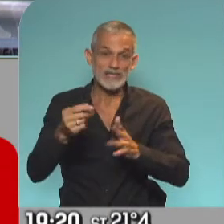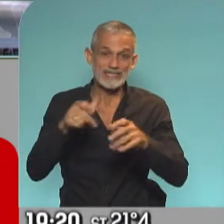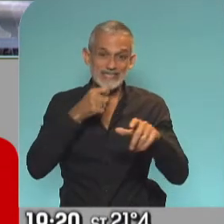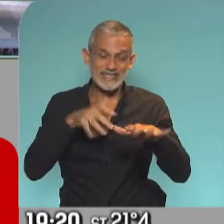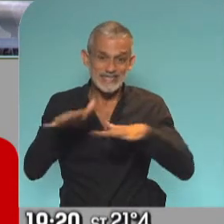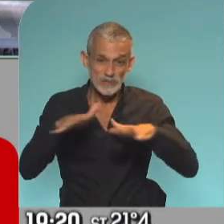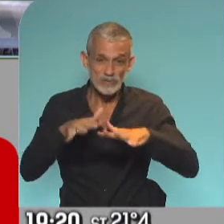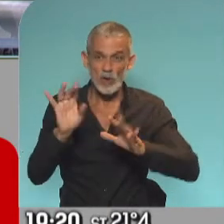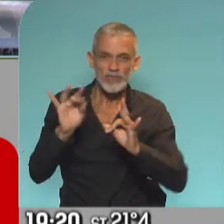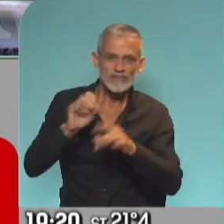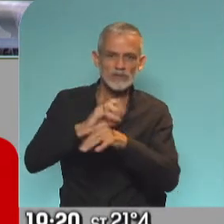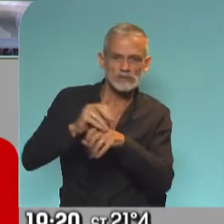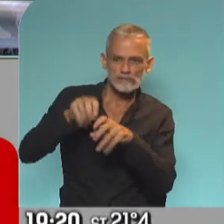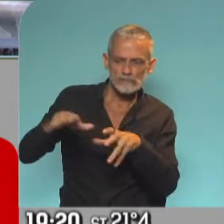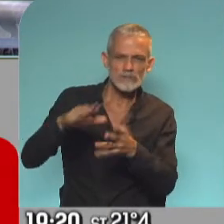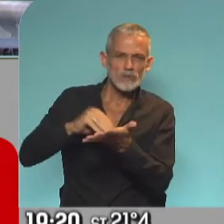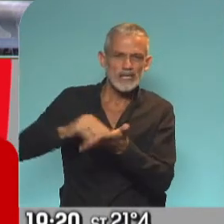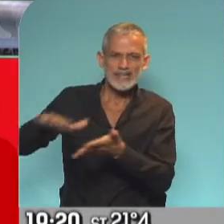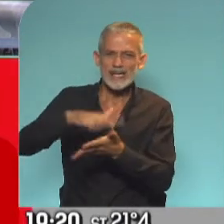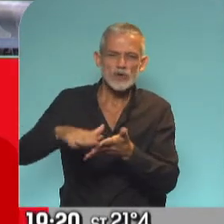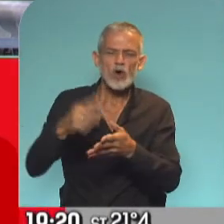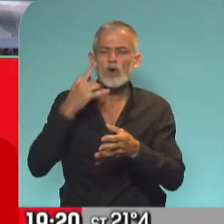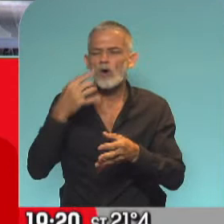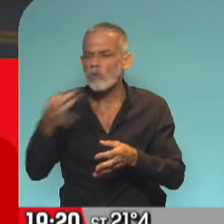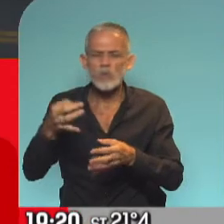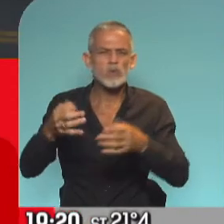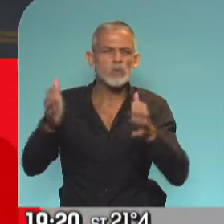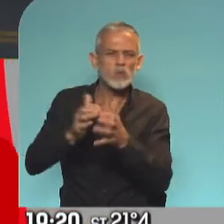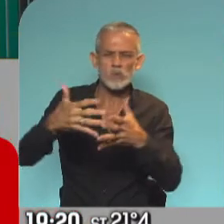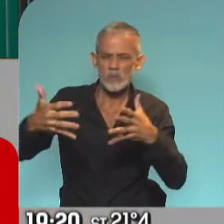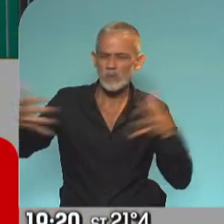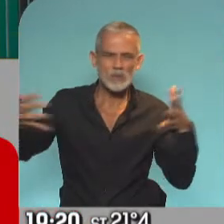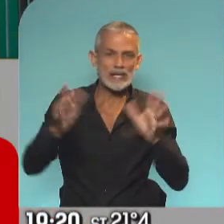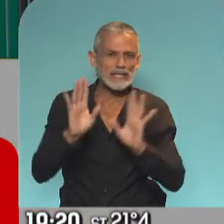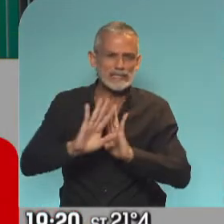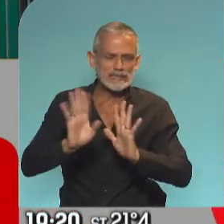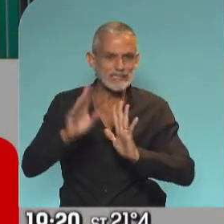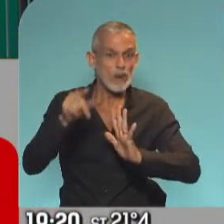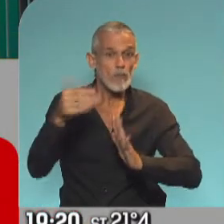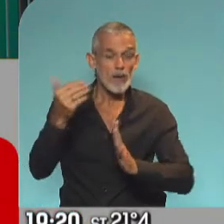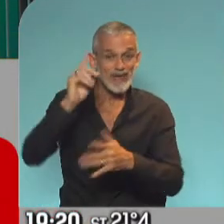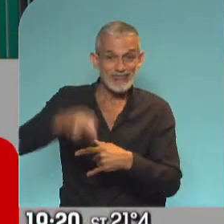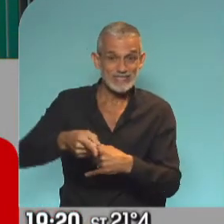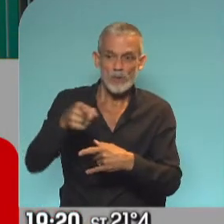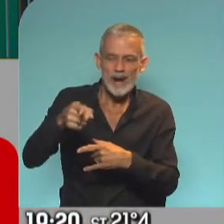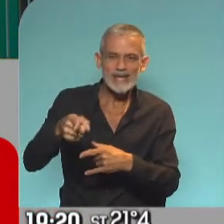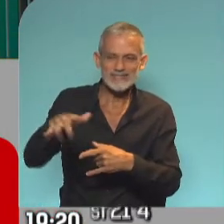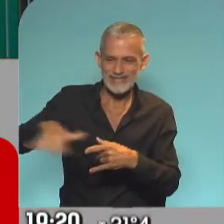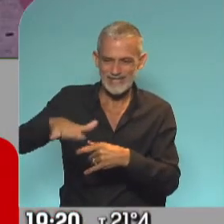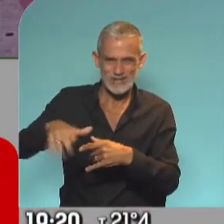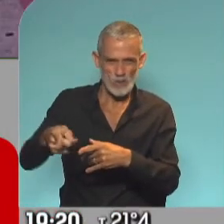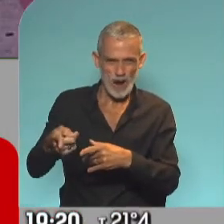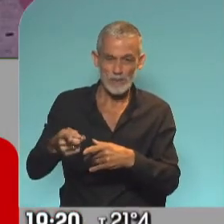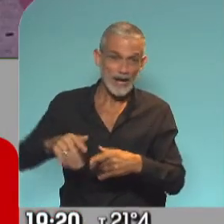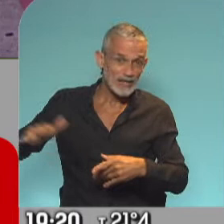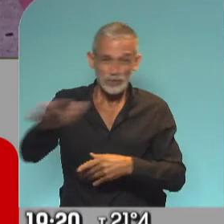de complejidad en un territorio, departamento, comuna, distrito, ¿no?, se adopte una decisión para esa unidad política, pero no